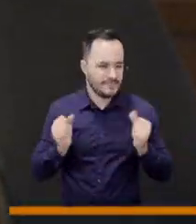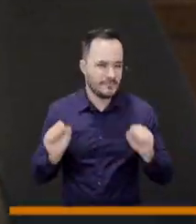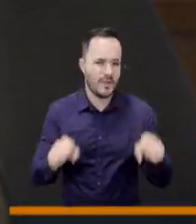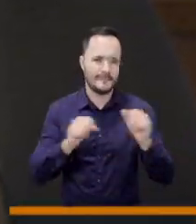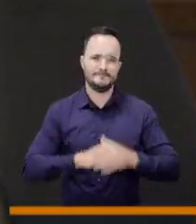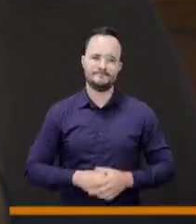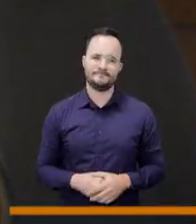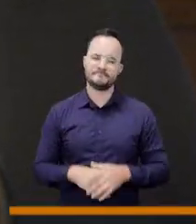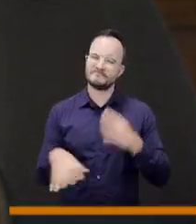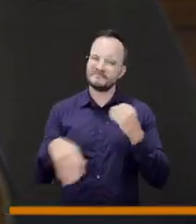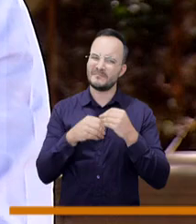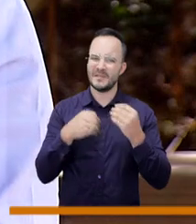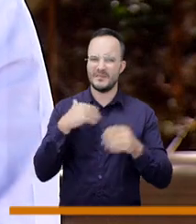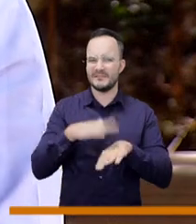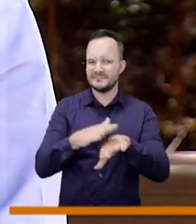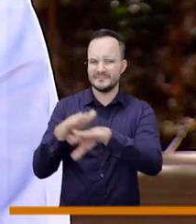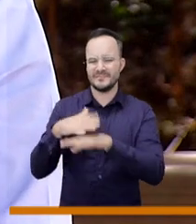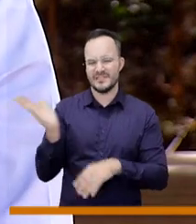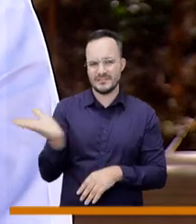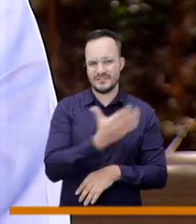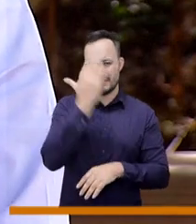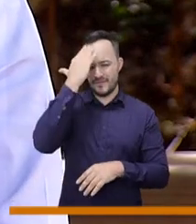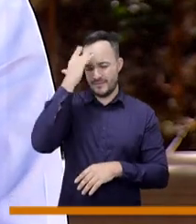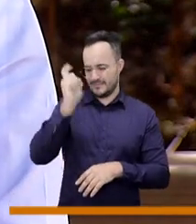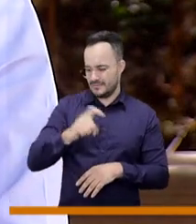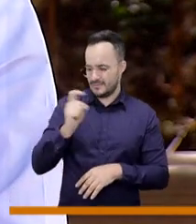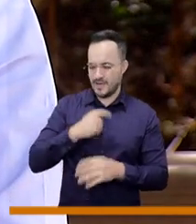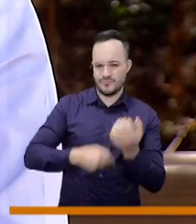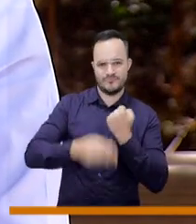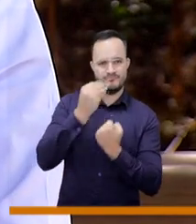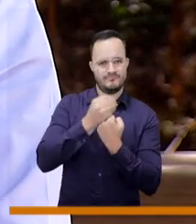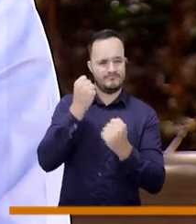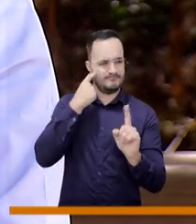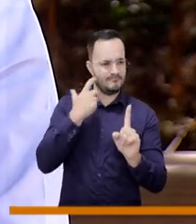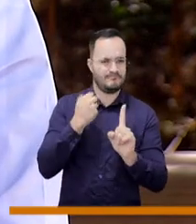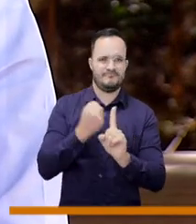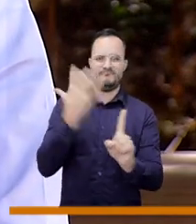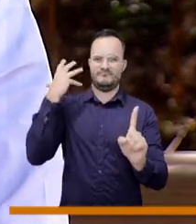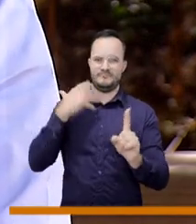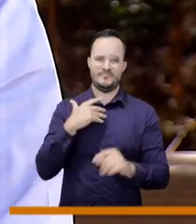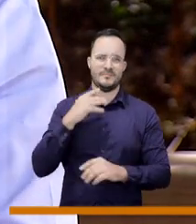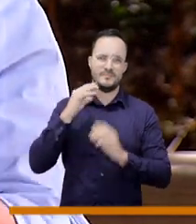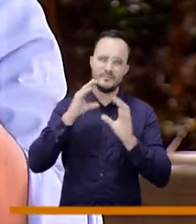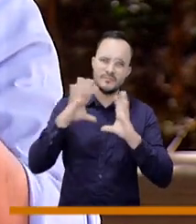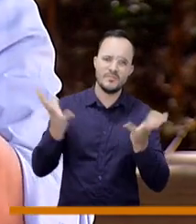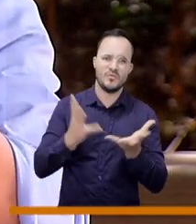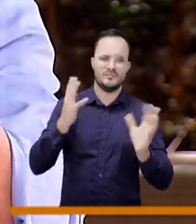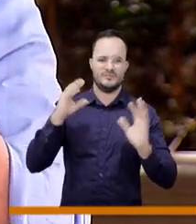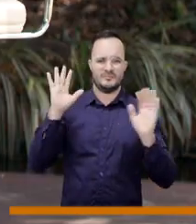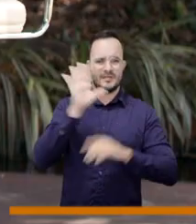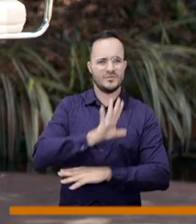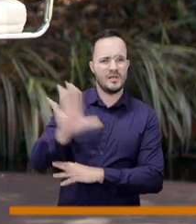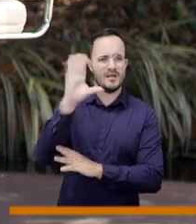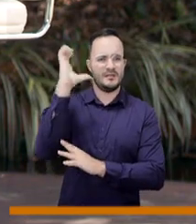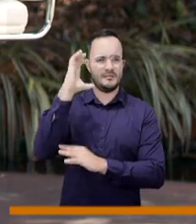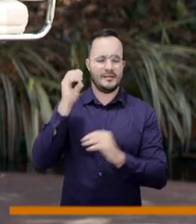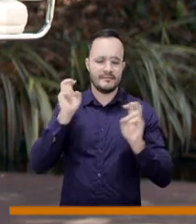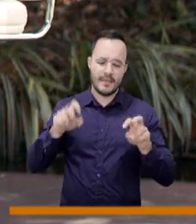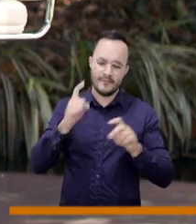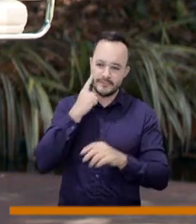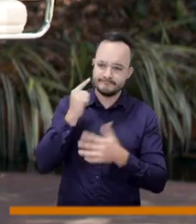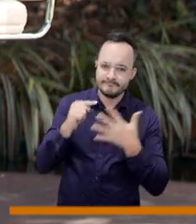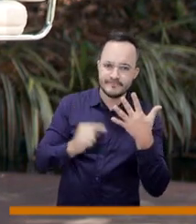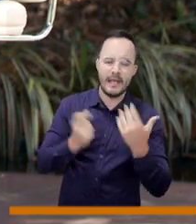nos visibilice, porque además nosotros tenemos que seguir siendo un referente de arte y cultura a nivel nacional e internacional. Medellín tiene que seguir siendo un